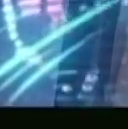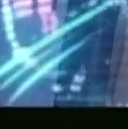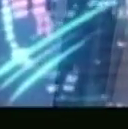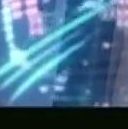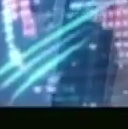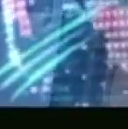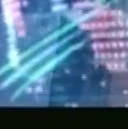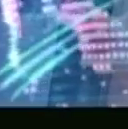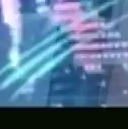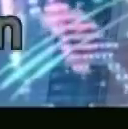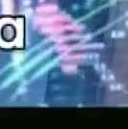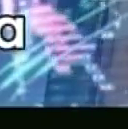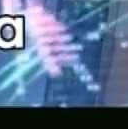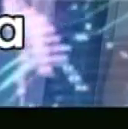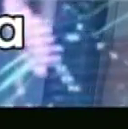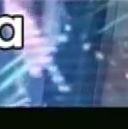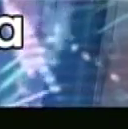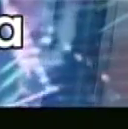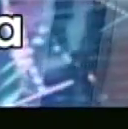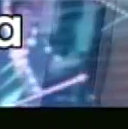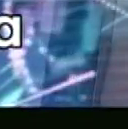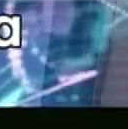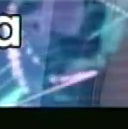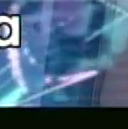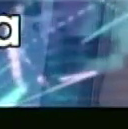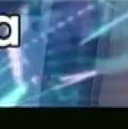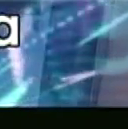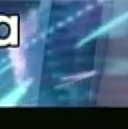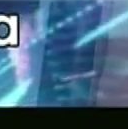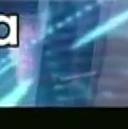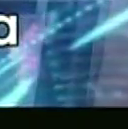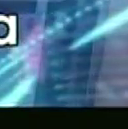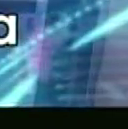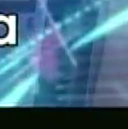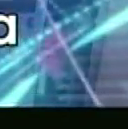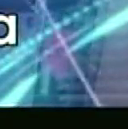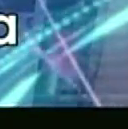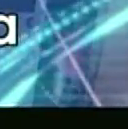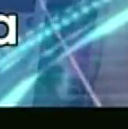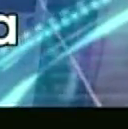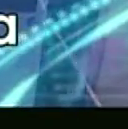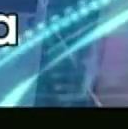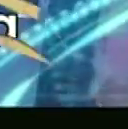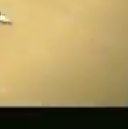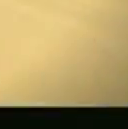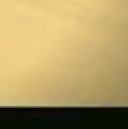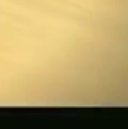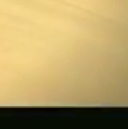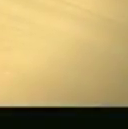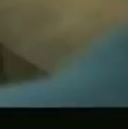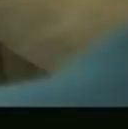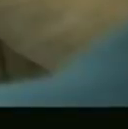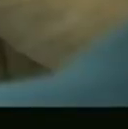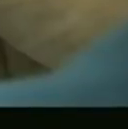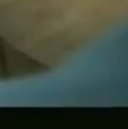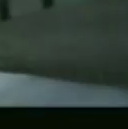BQR Somos Venezuela. Instrumento tecnológico al servicio del pueblo.